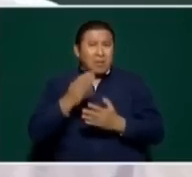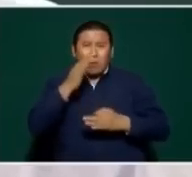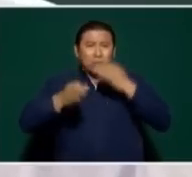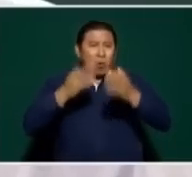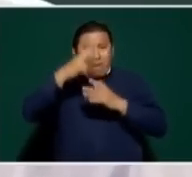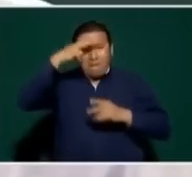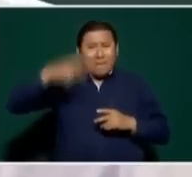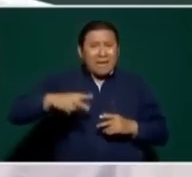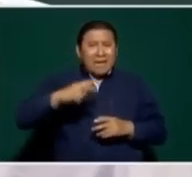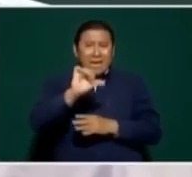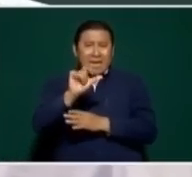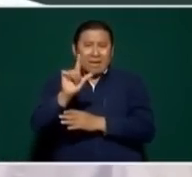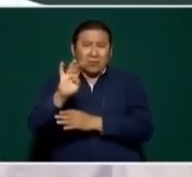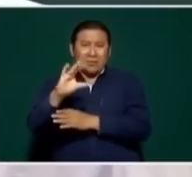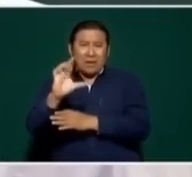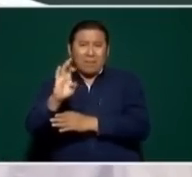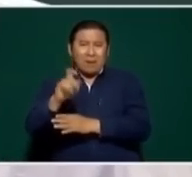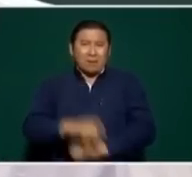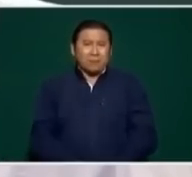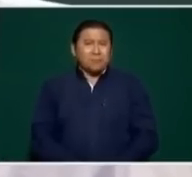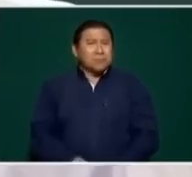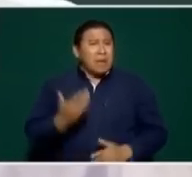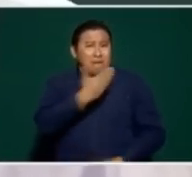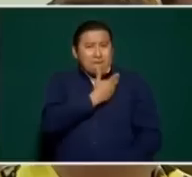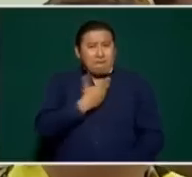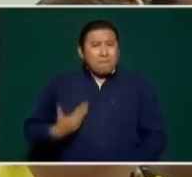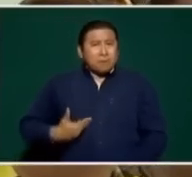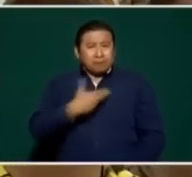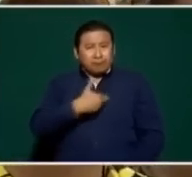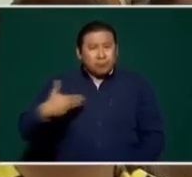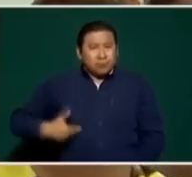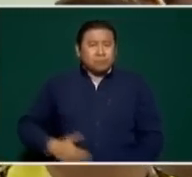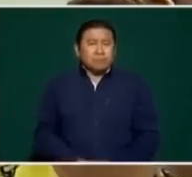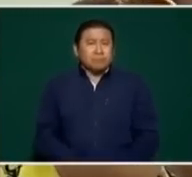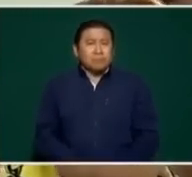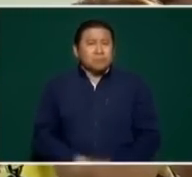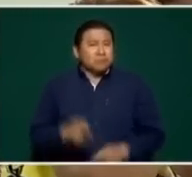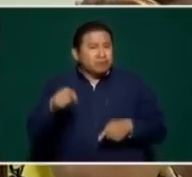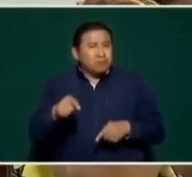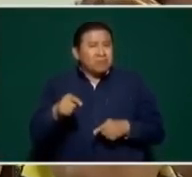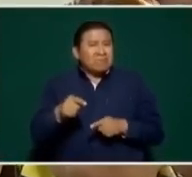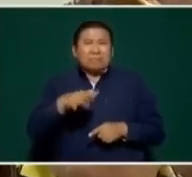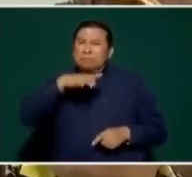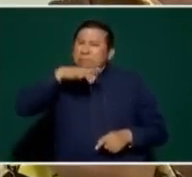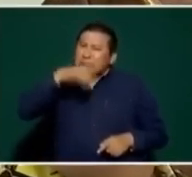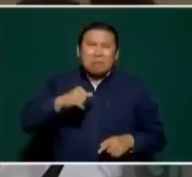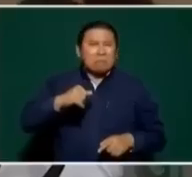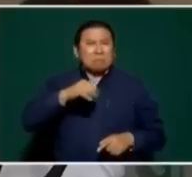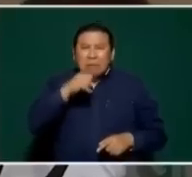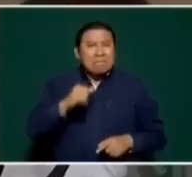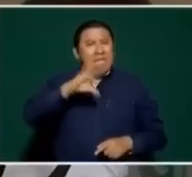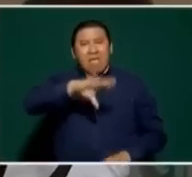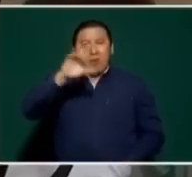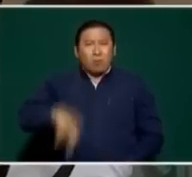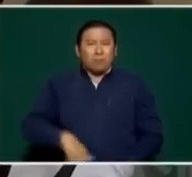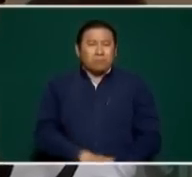Inteligencia México de Carlos Canaval, que fue presidente municipal y quizás el más corrupto de